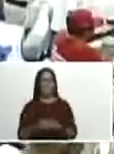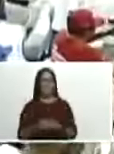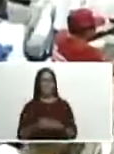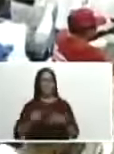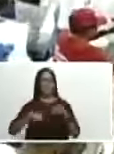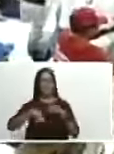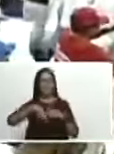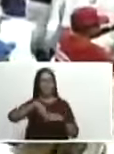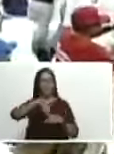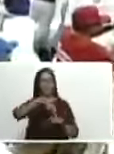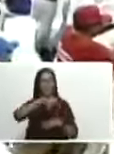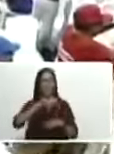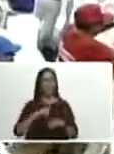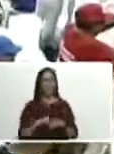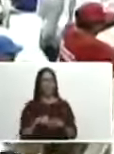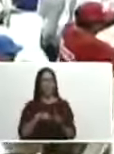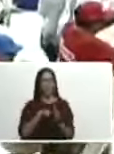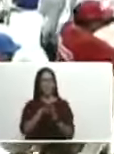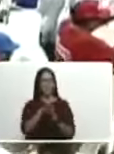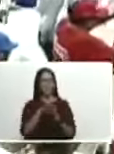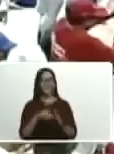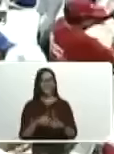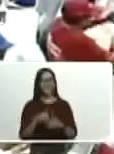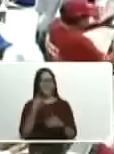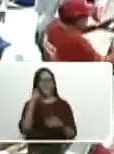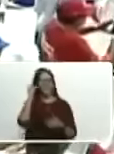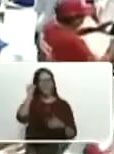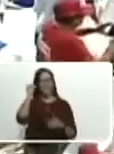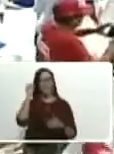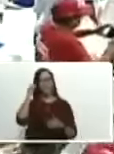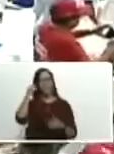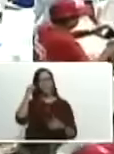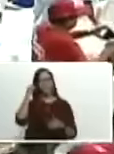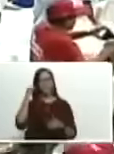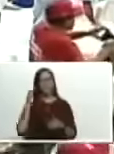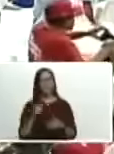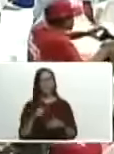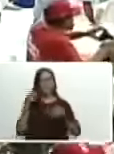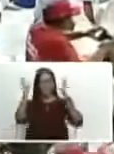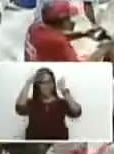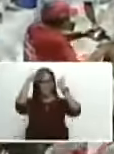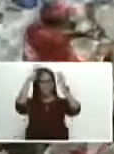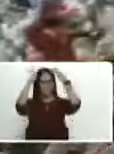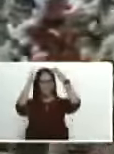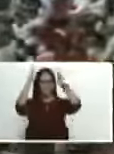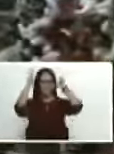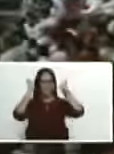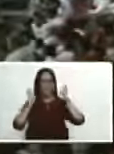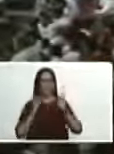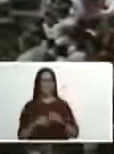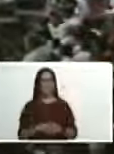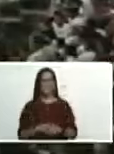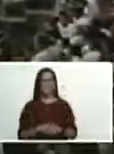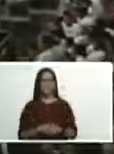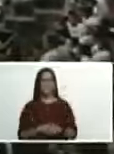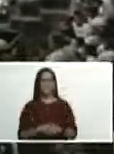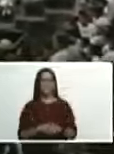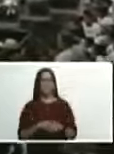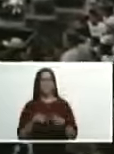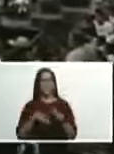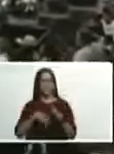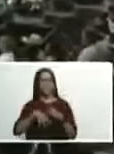vamos por aquí. Avanzando. Mire este catire. Está desordenado el cabello. Bueno, vamos